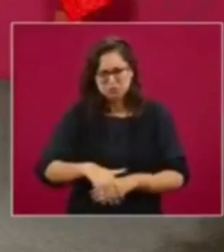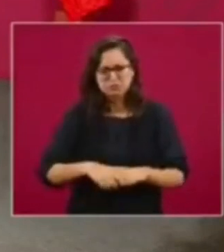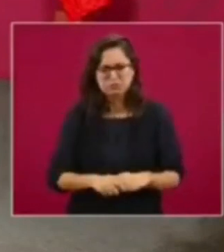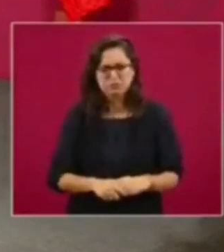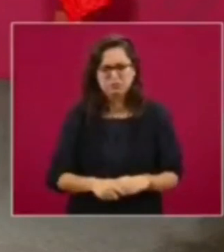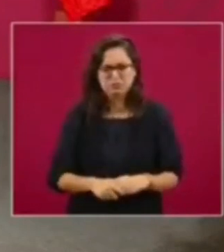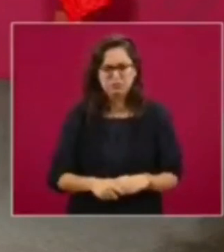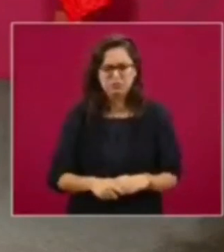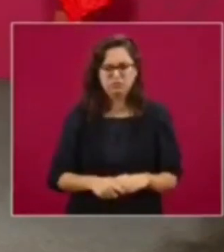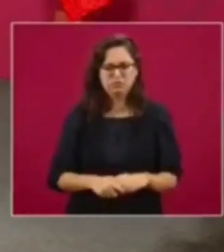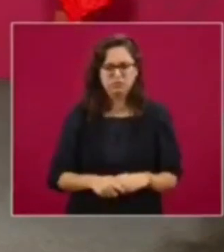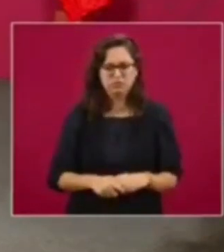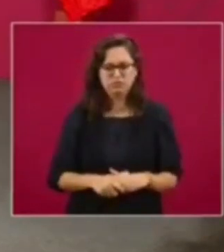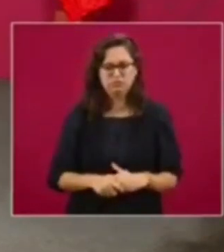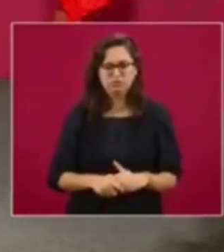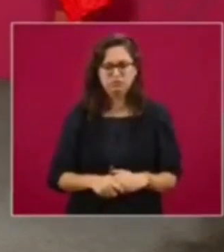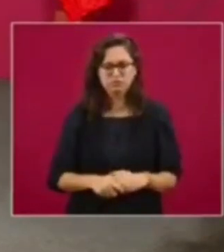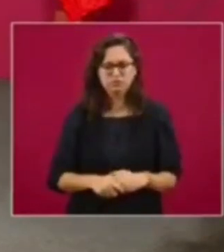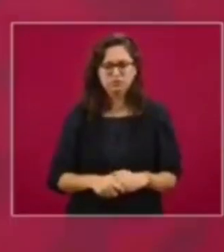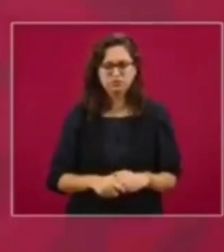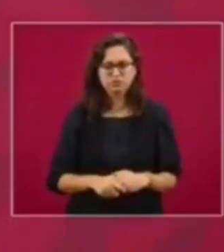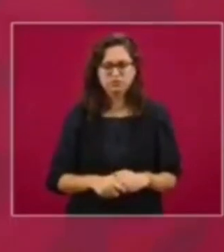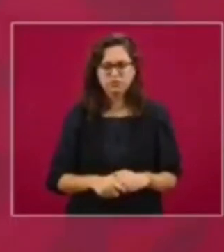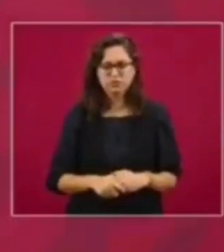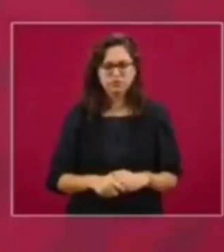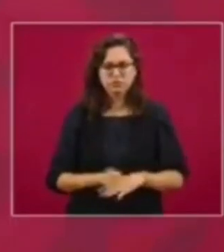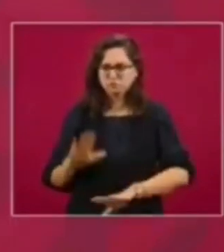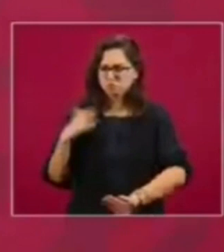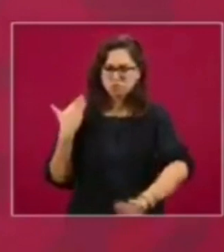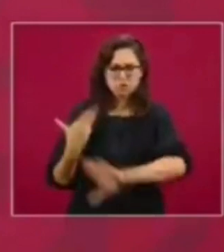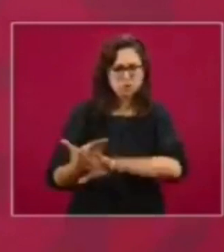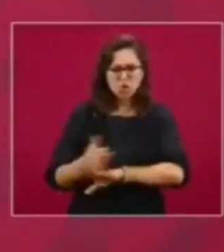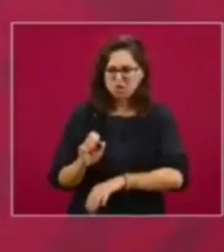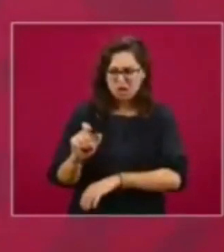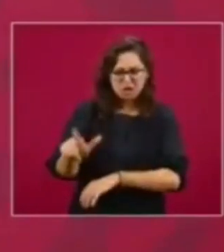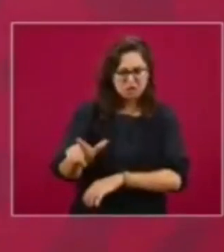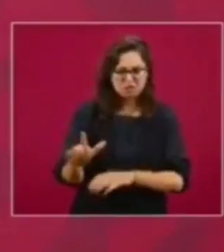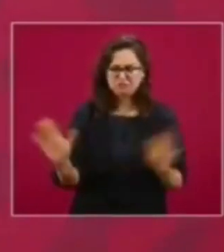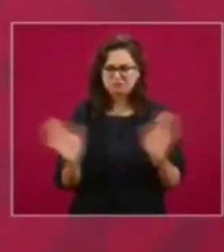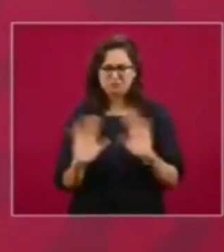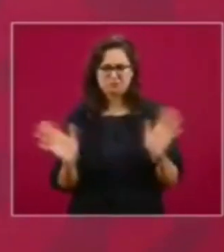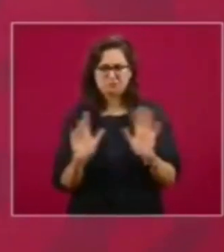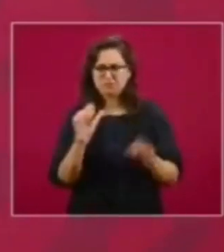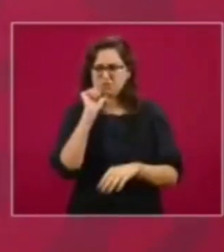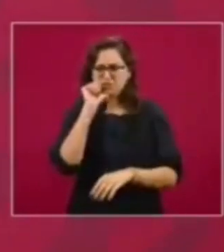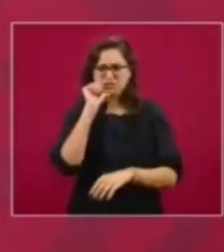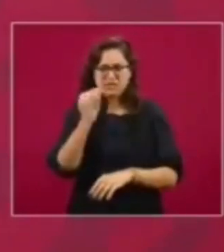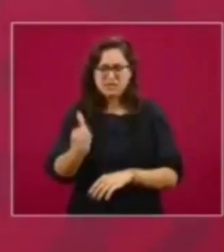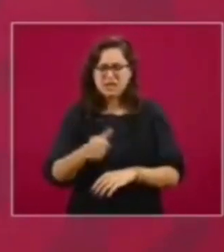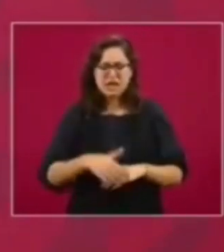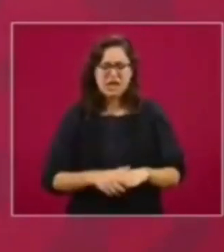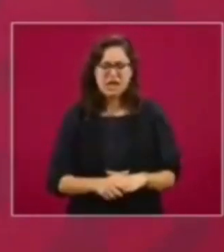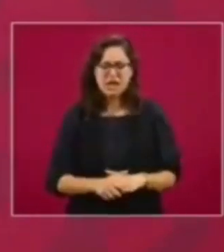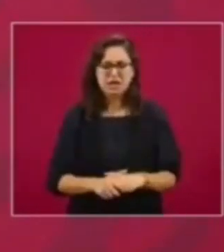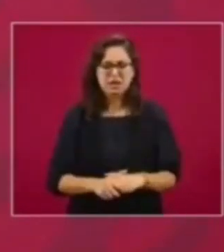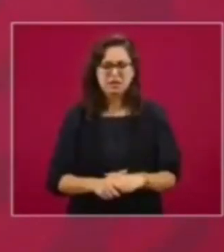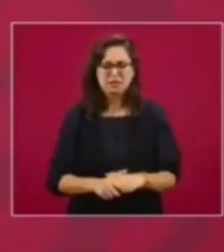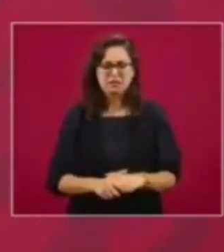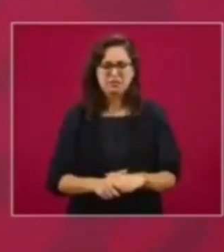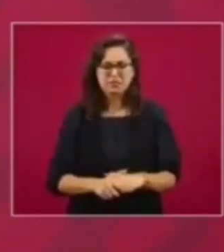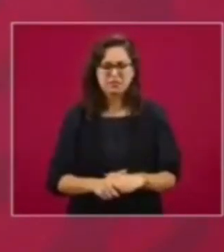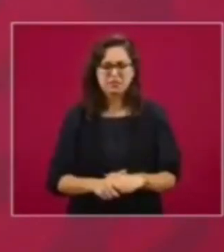No tenemos nada en contra del presidente, del